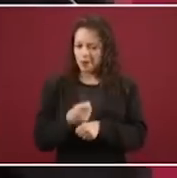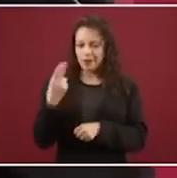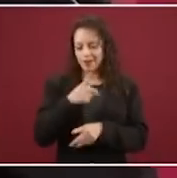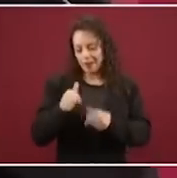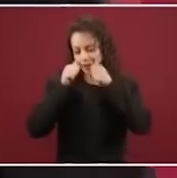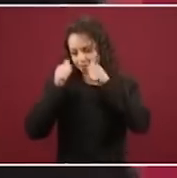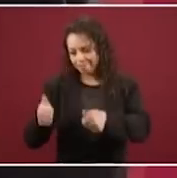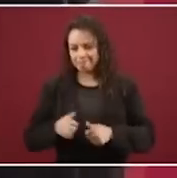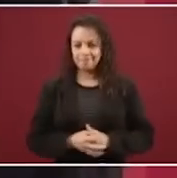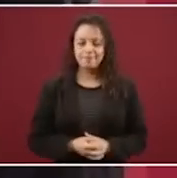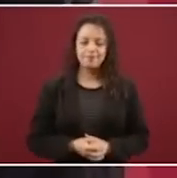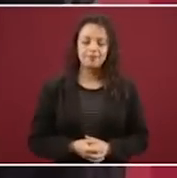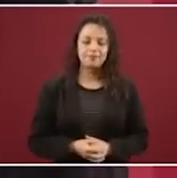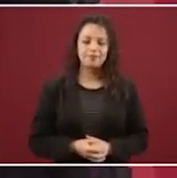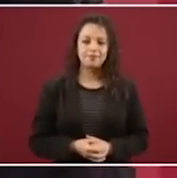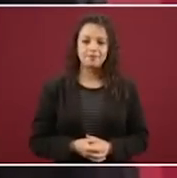Ahora es